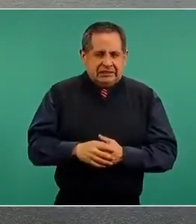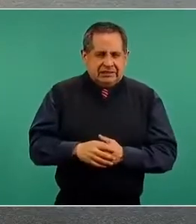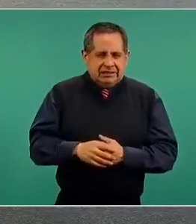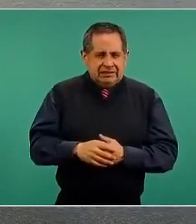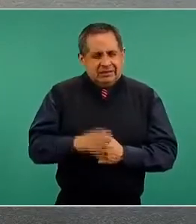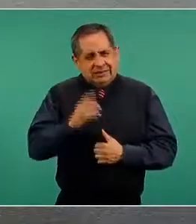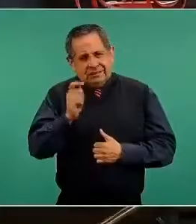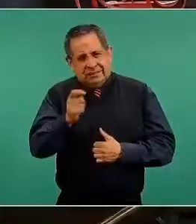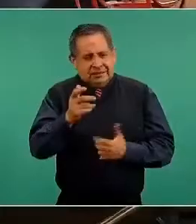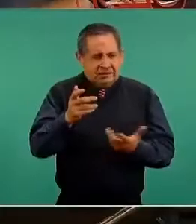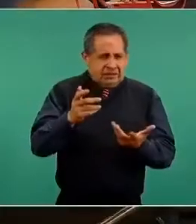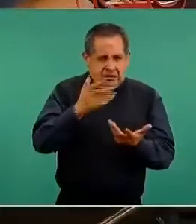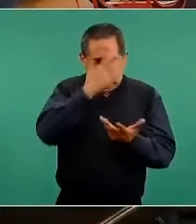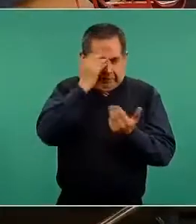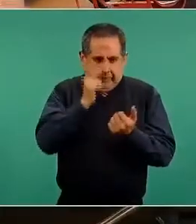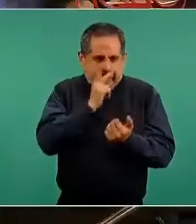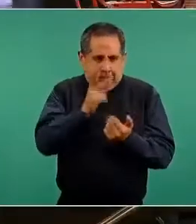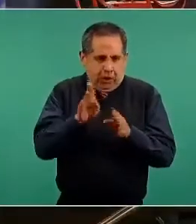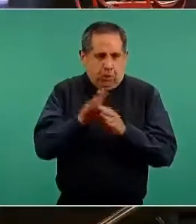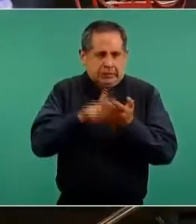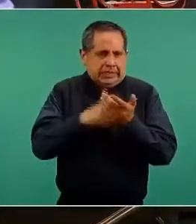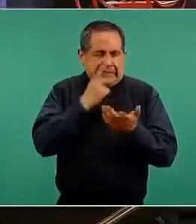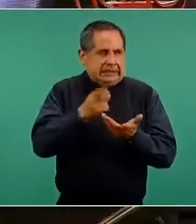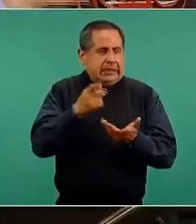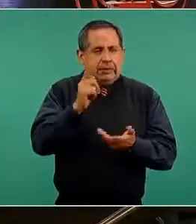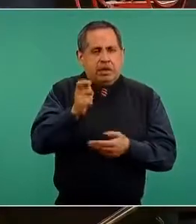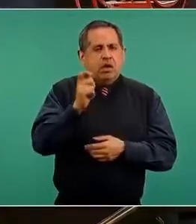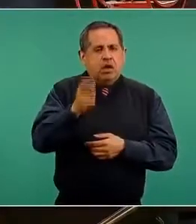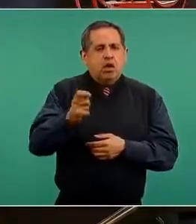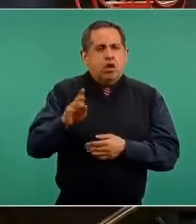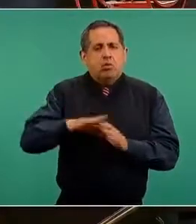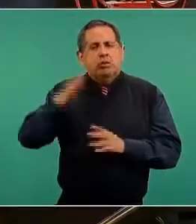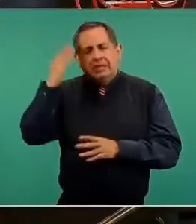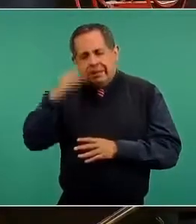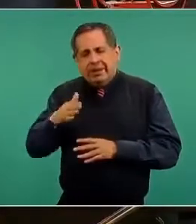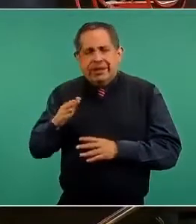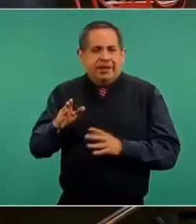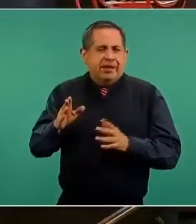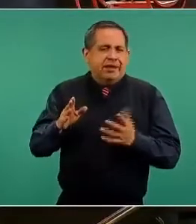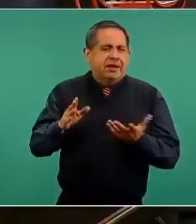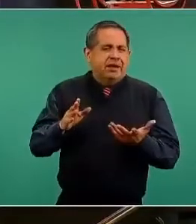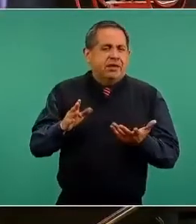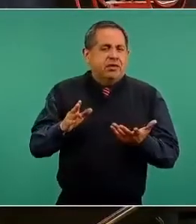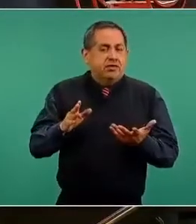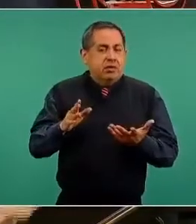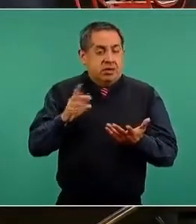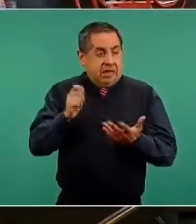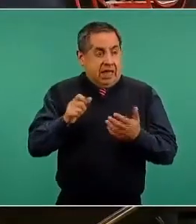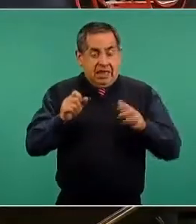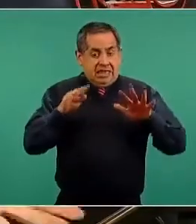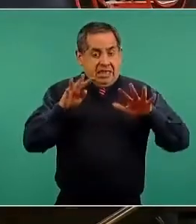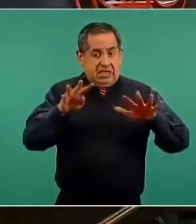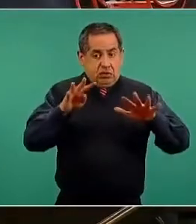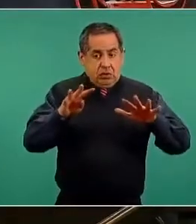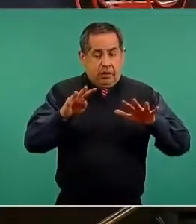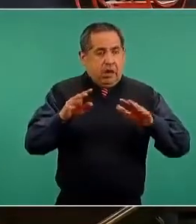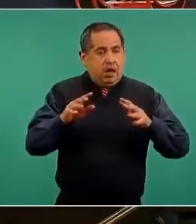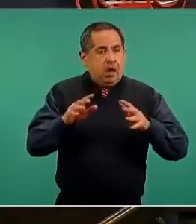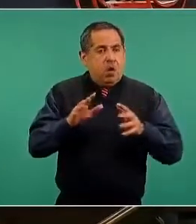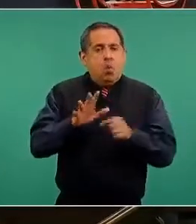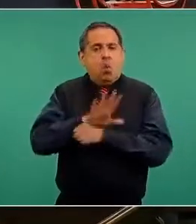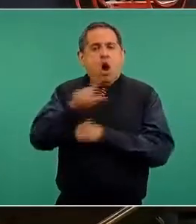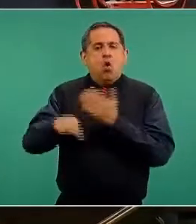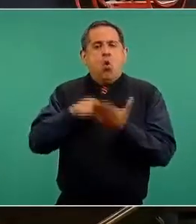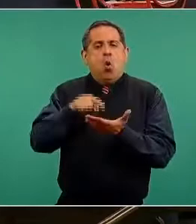tipificación, no estoy bien utilizando ese término, pero bueno, hay una manera de saber exactamente si de estos 19, qué lugar